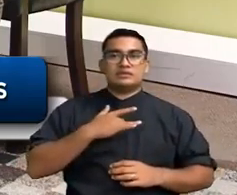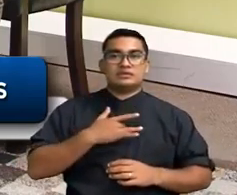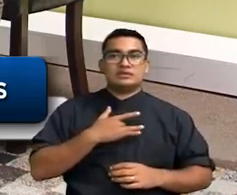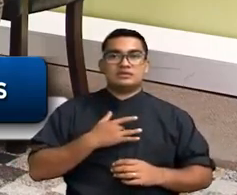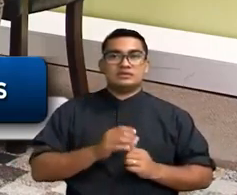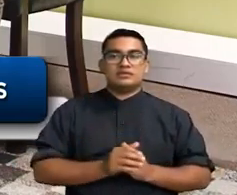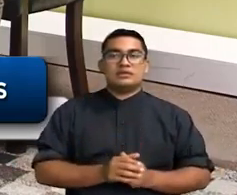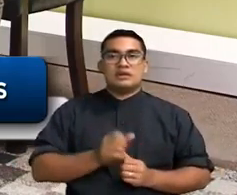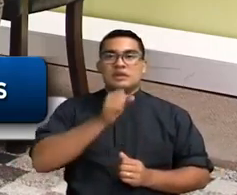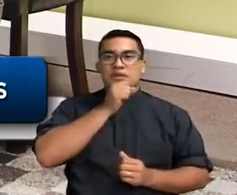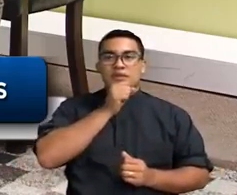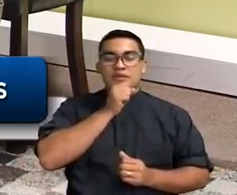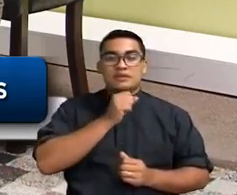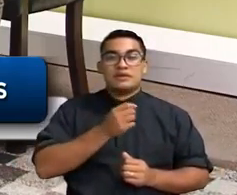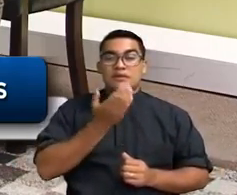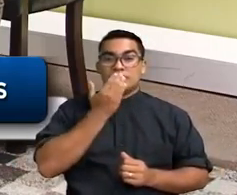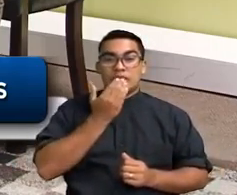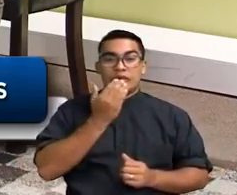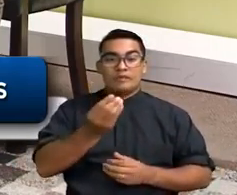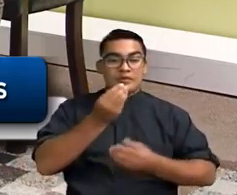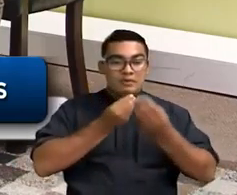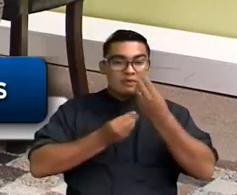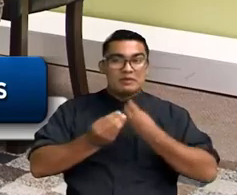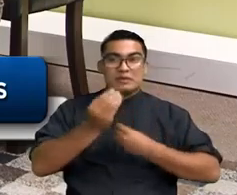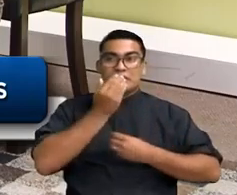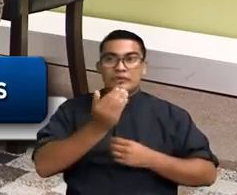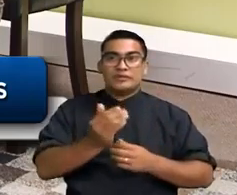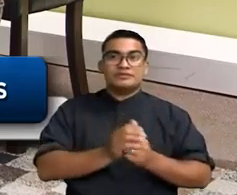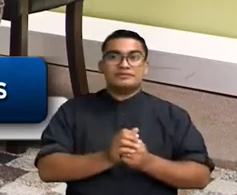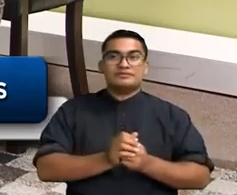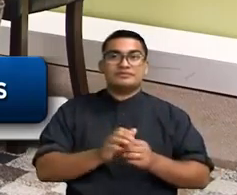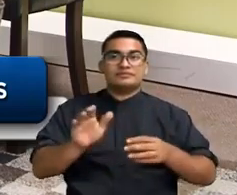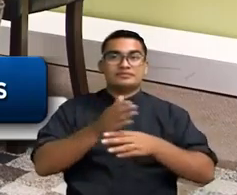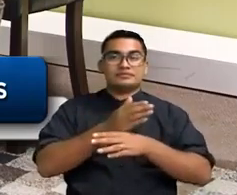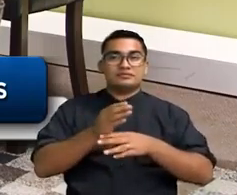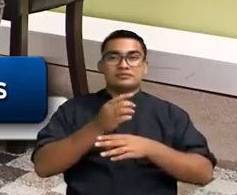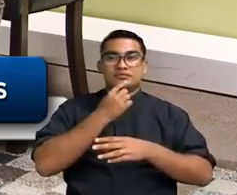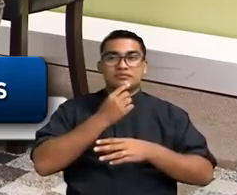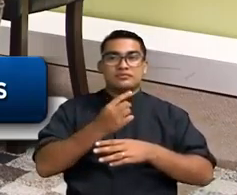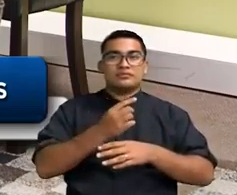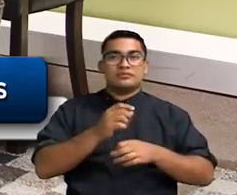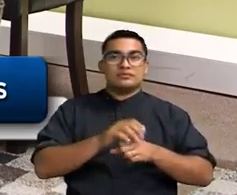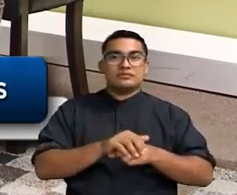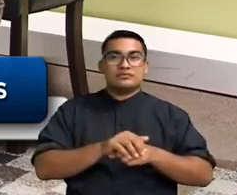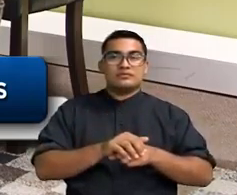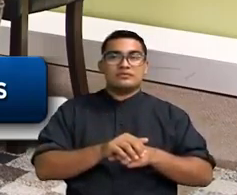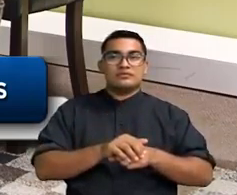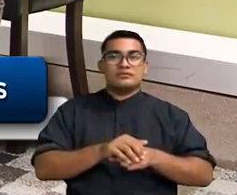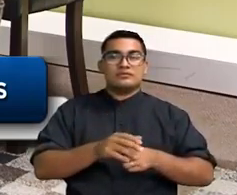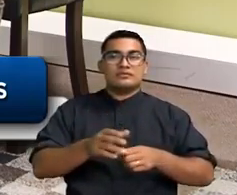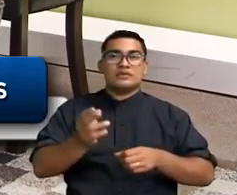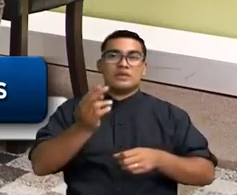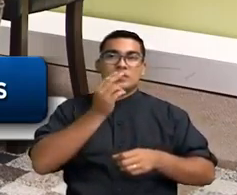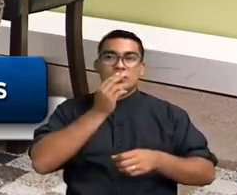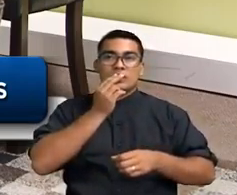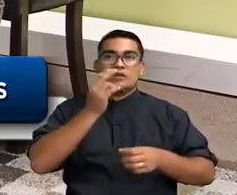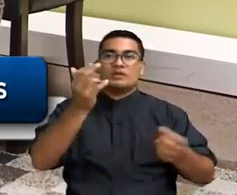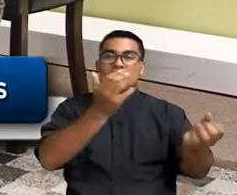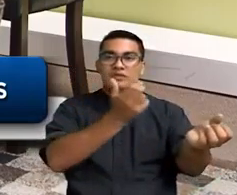la buena alimentación, evitar las partes nocivas, son el alcohol, la droga, el cigarro,